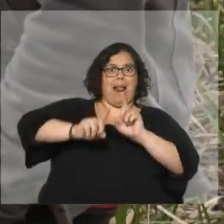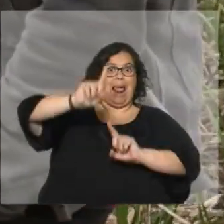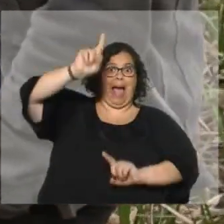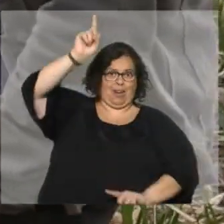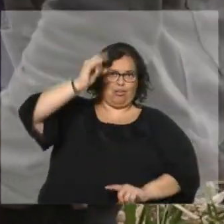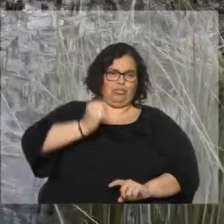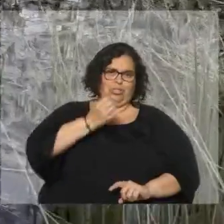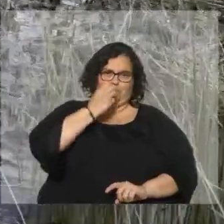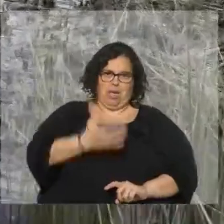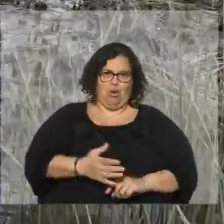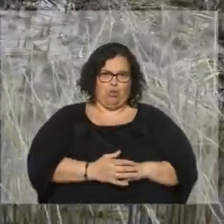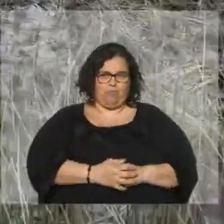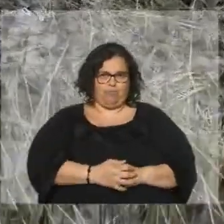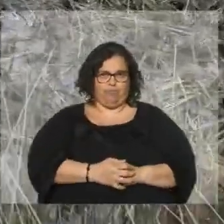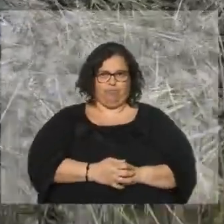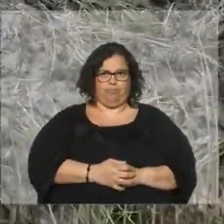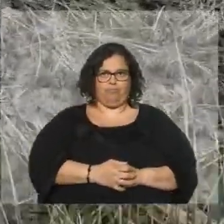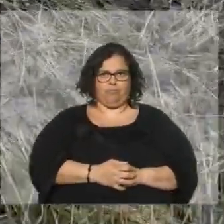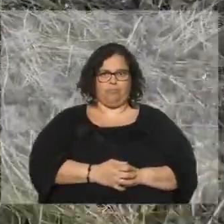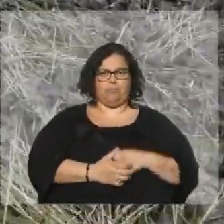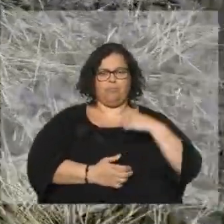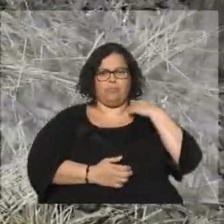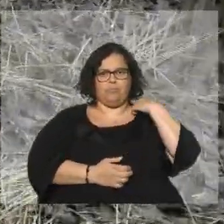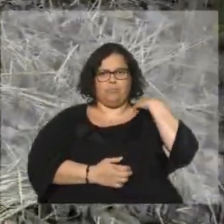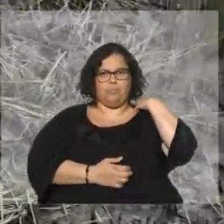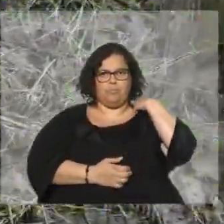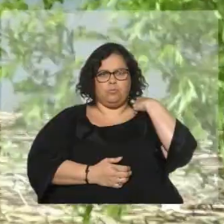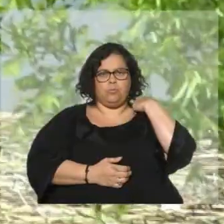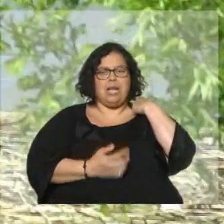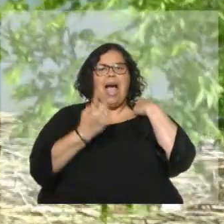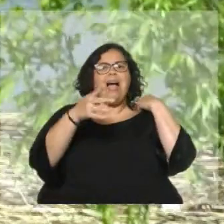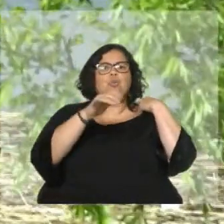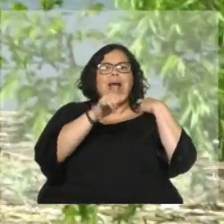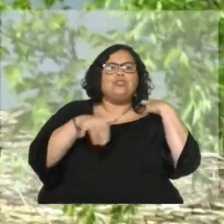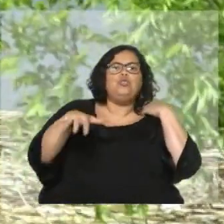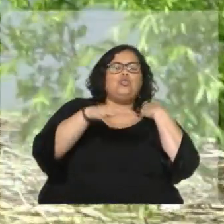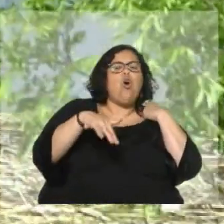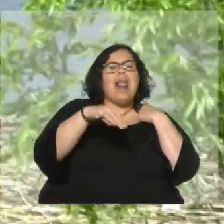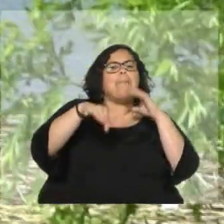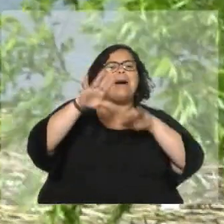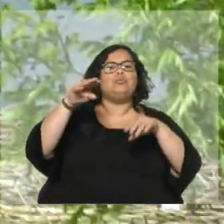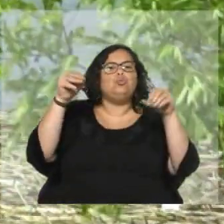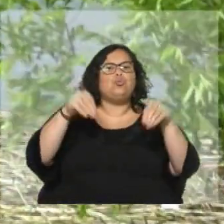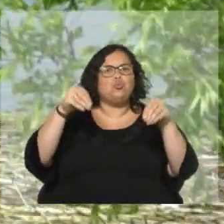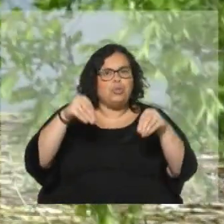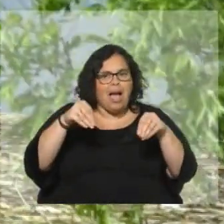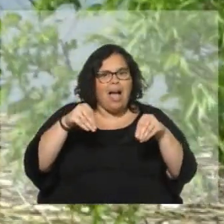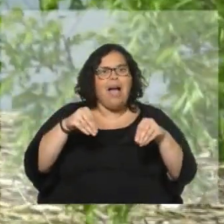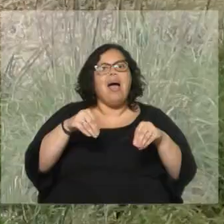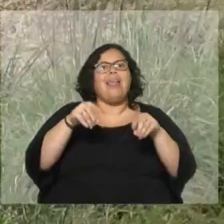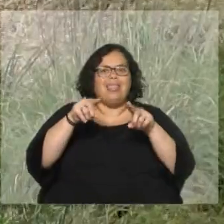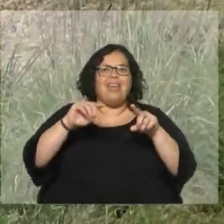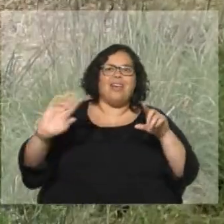supuesto. En los resacales, ¿no? Claro. ¿Qué son los resacales? Los resacales son la parte que más sucia para acá. Ahí está. Ahí tenemos que